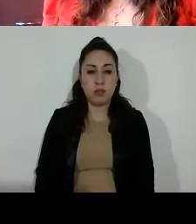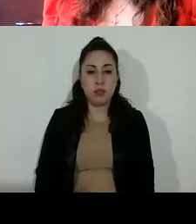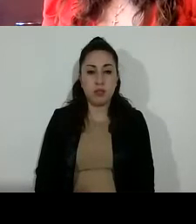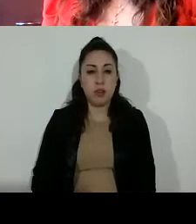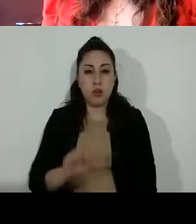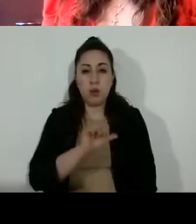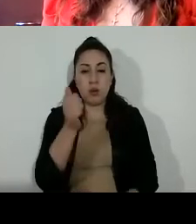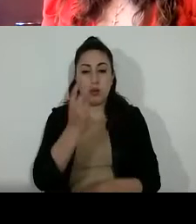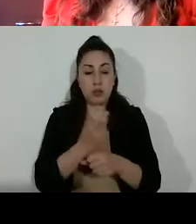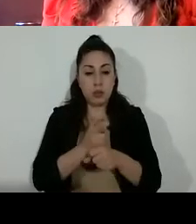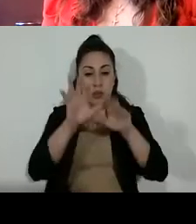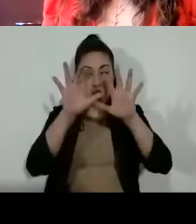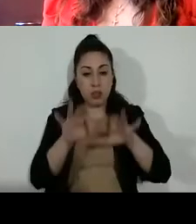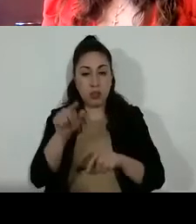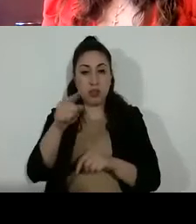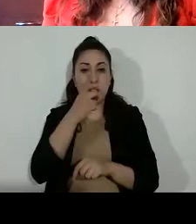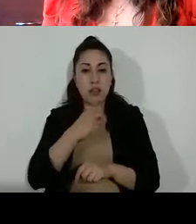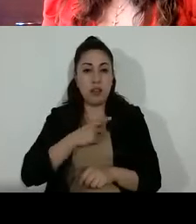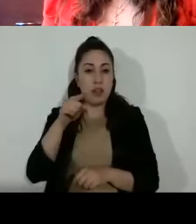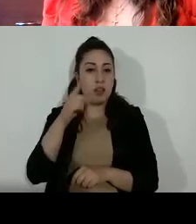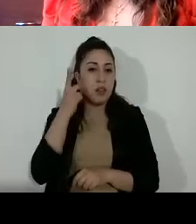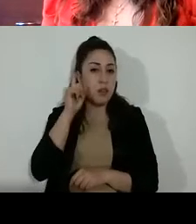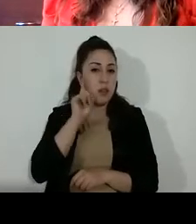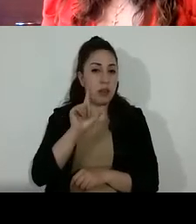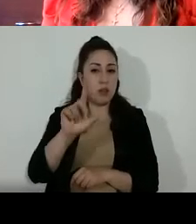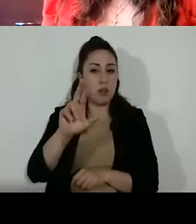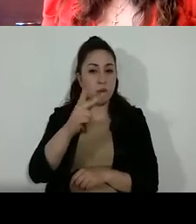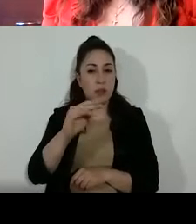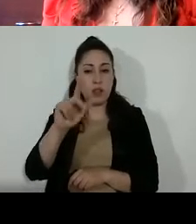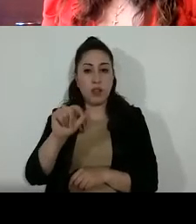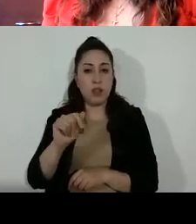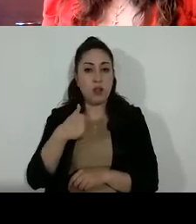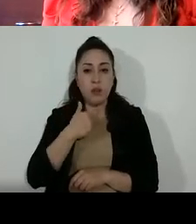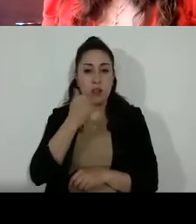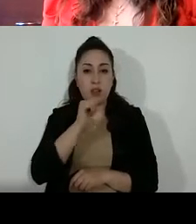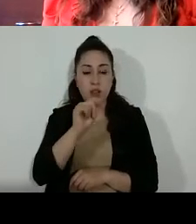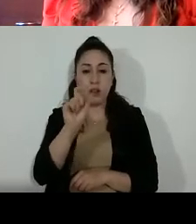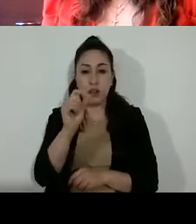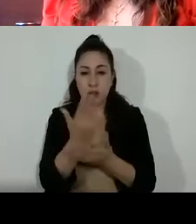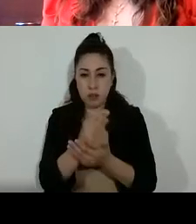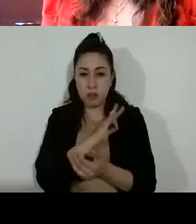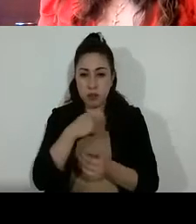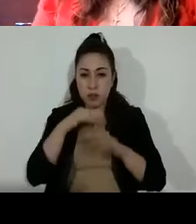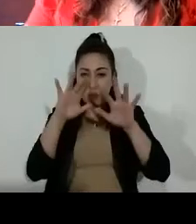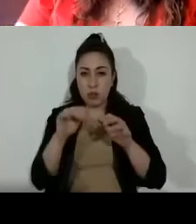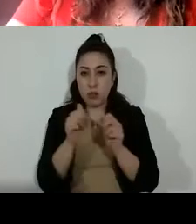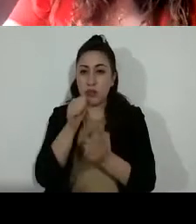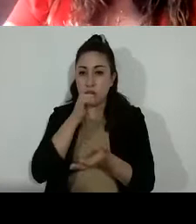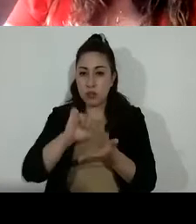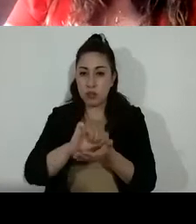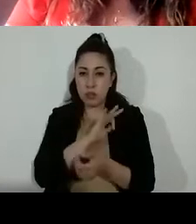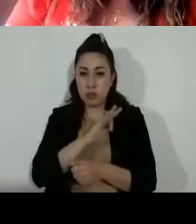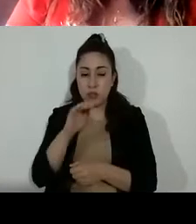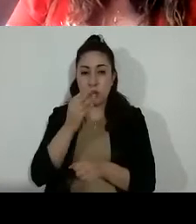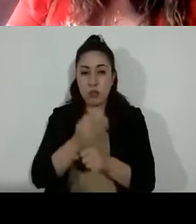que nos habla la diputada Lupita. ¿Me permite checarlo con la secretaria diputada y ahorita le comento,